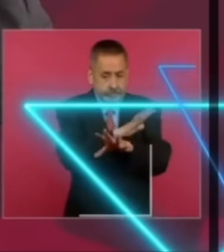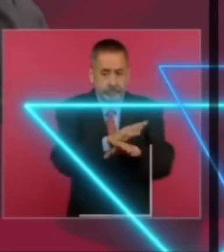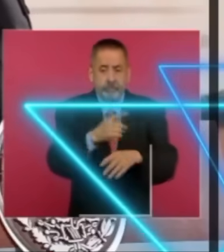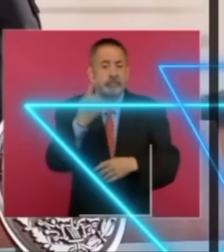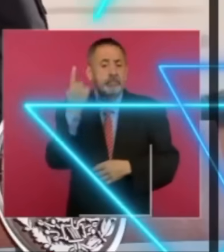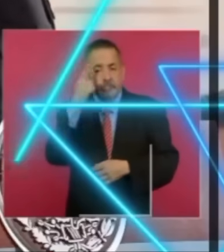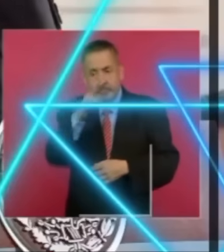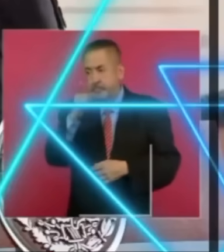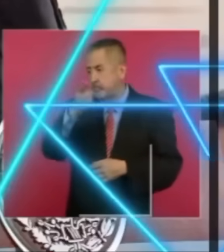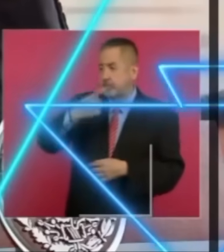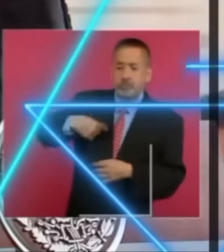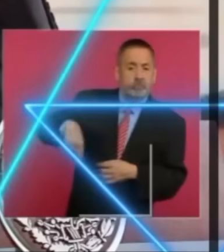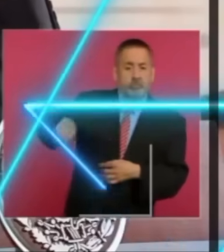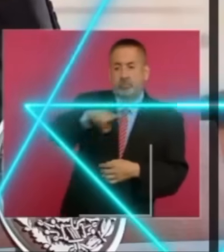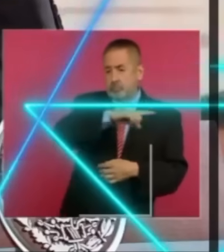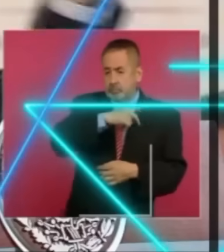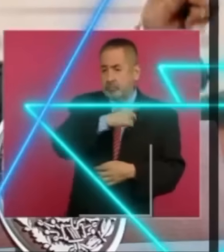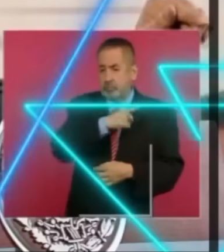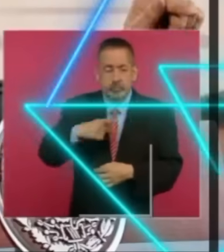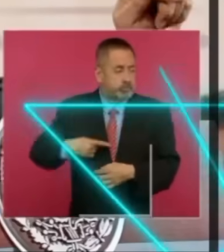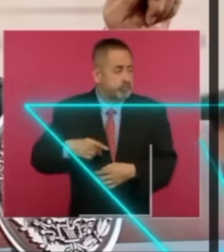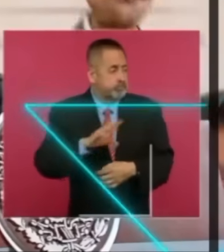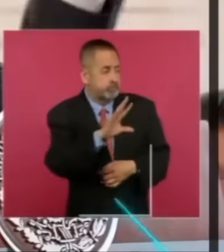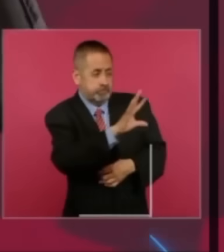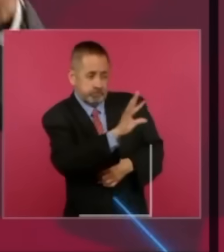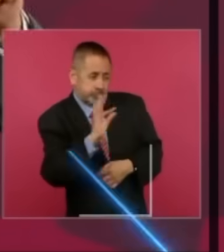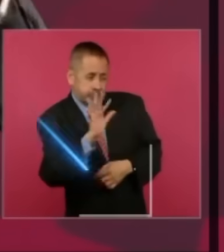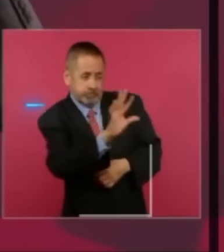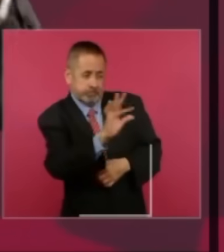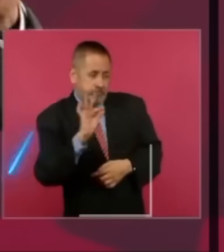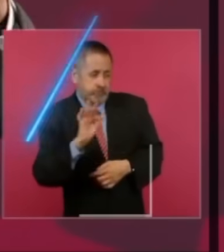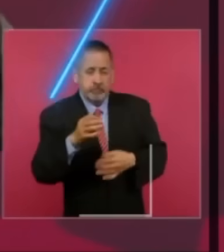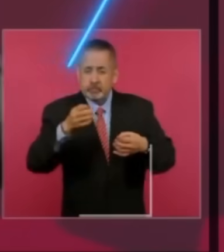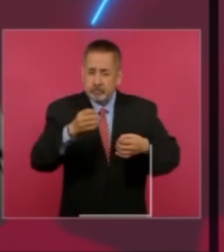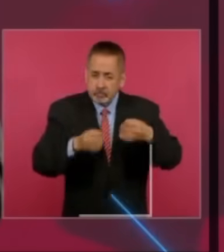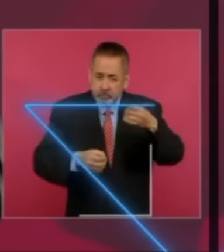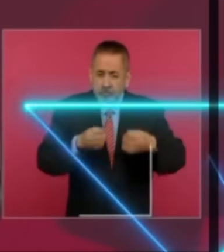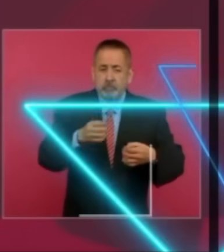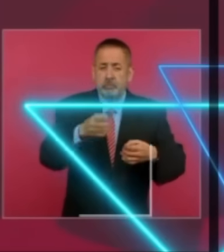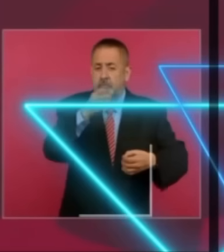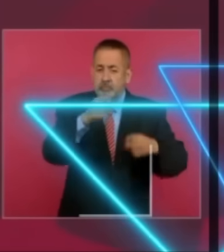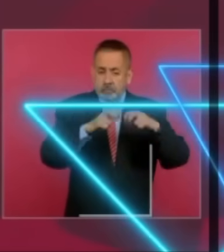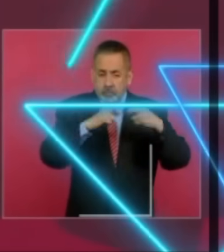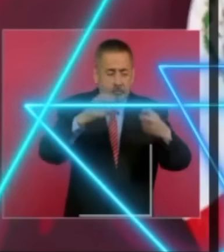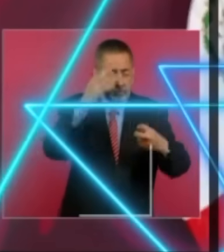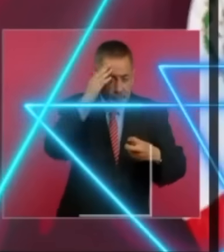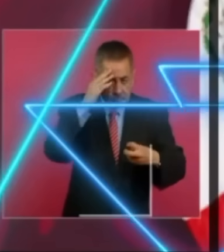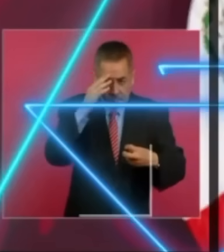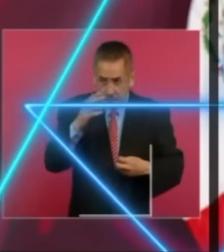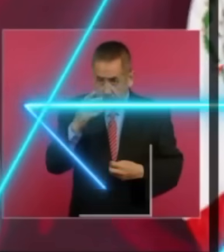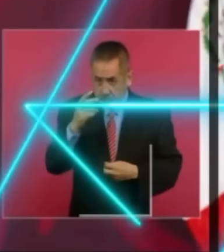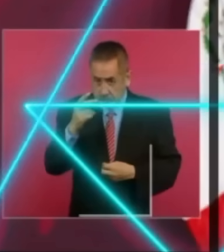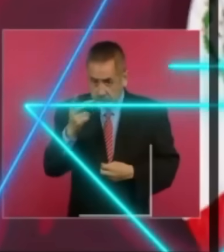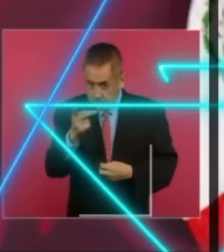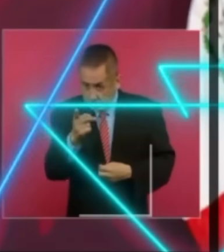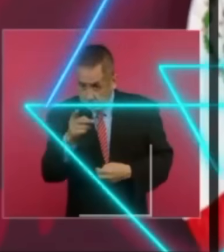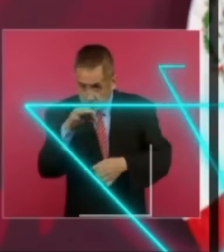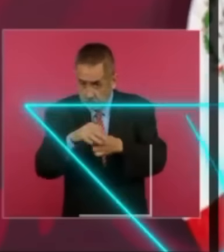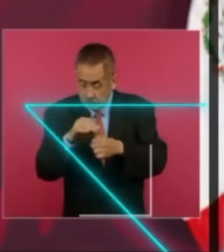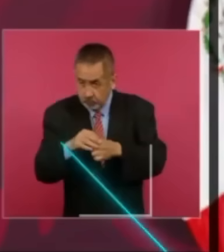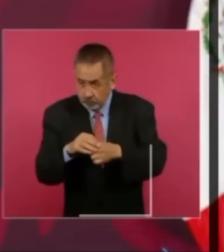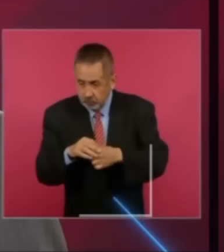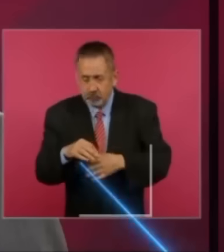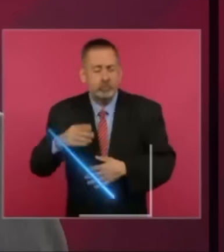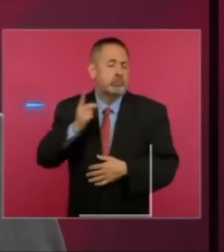quién deben Quiénes deben ser jueces magistrados y ministros para que